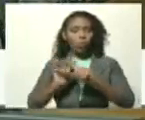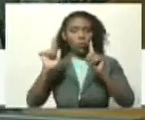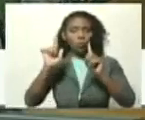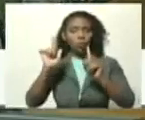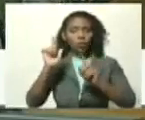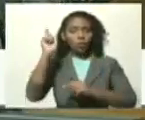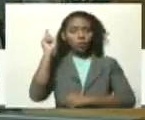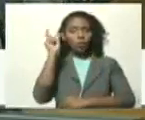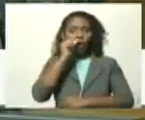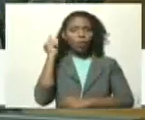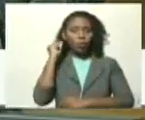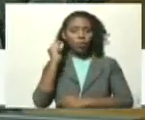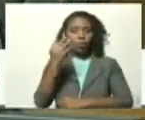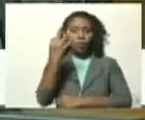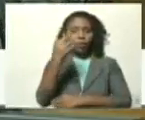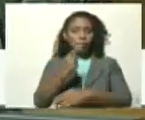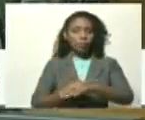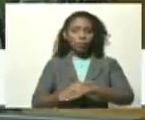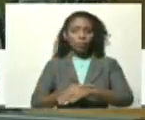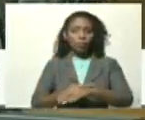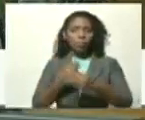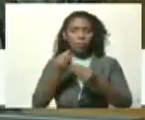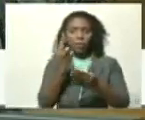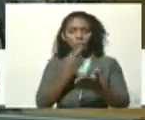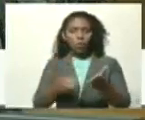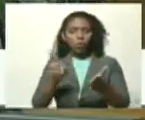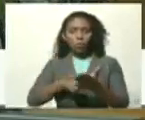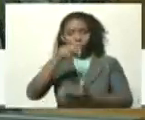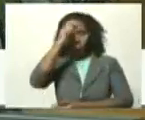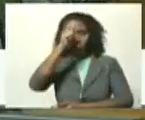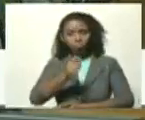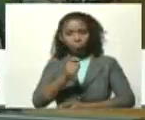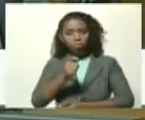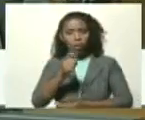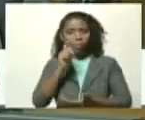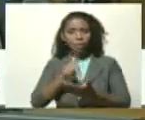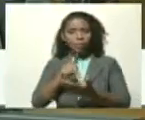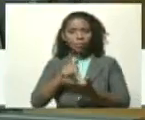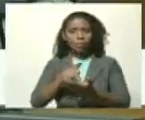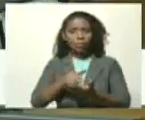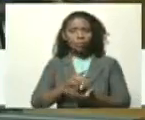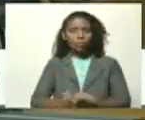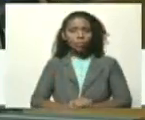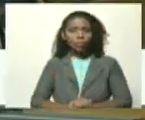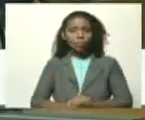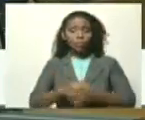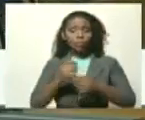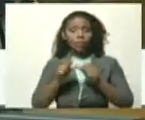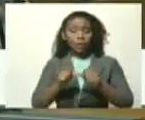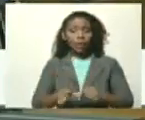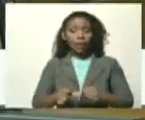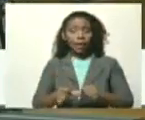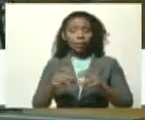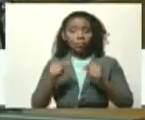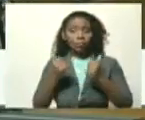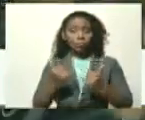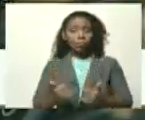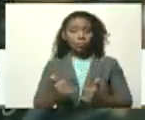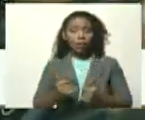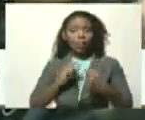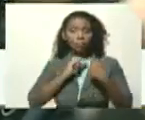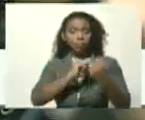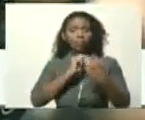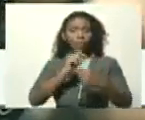o diputada de 3 minutos. Para ratificar la postulación, que de inmediato será